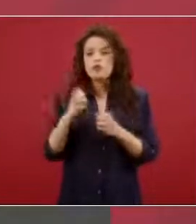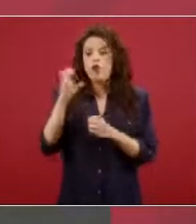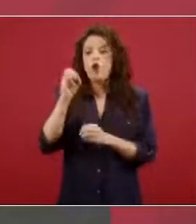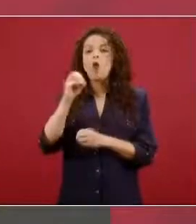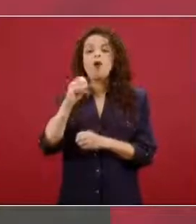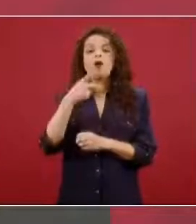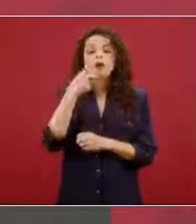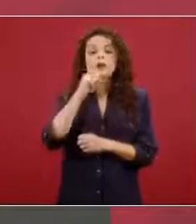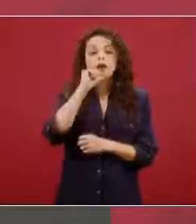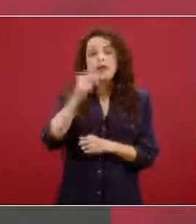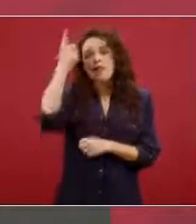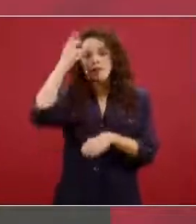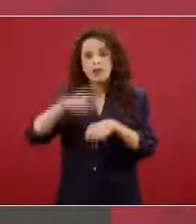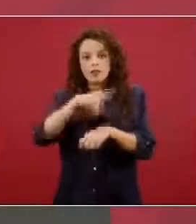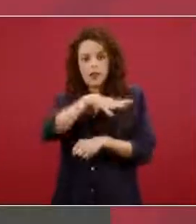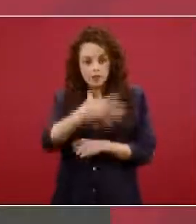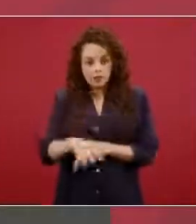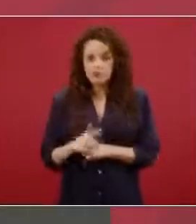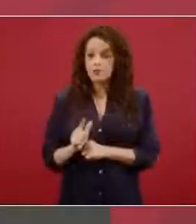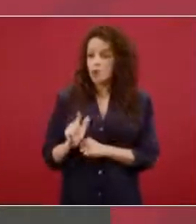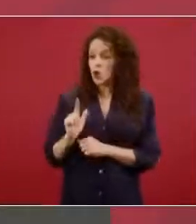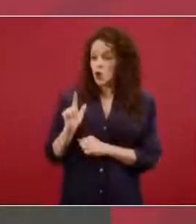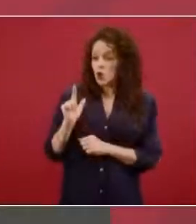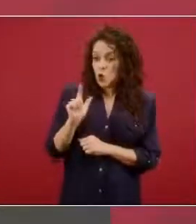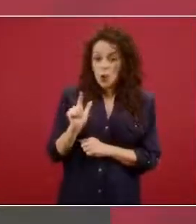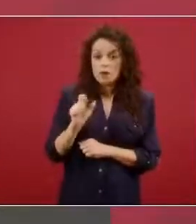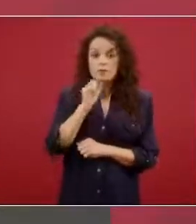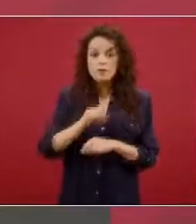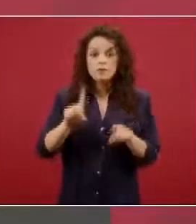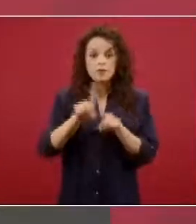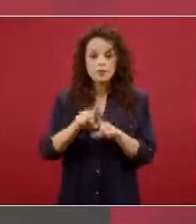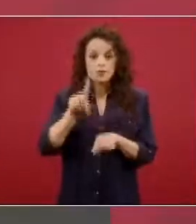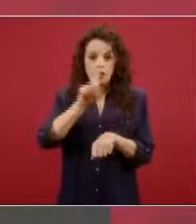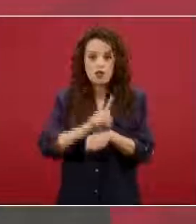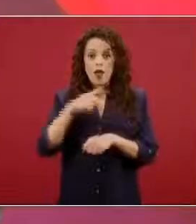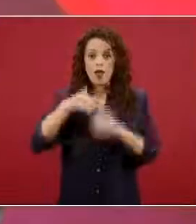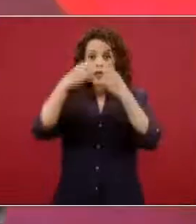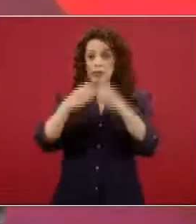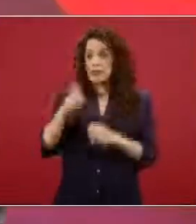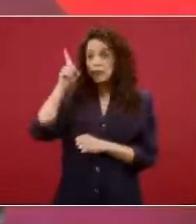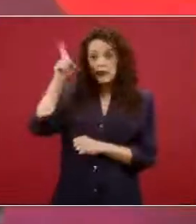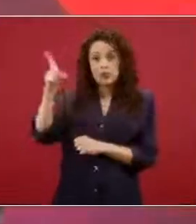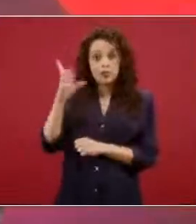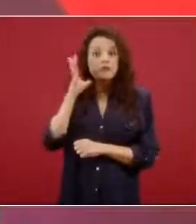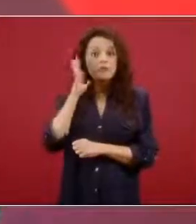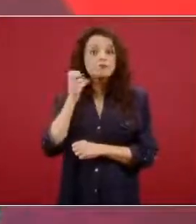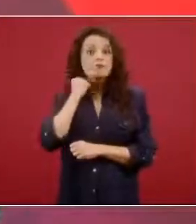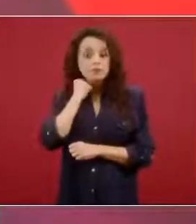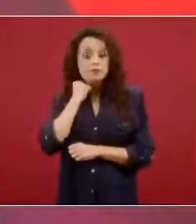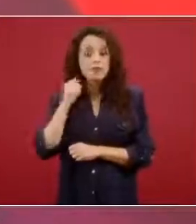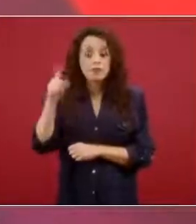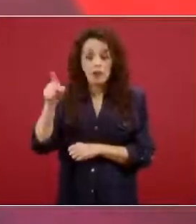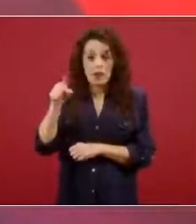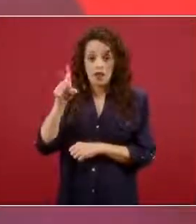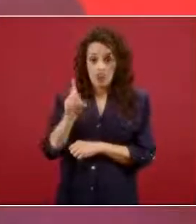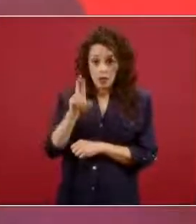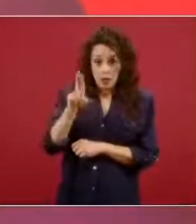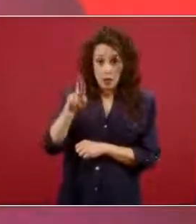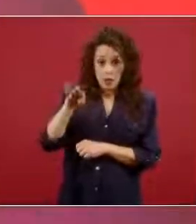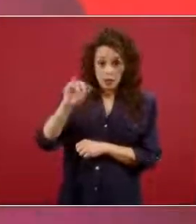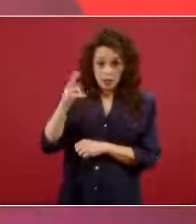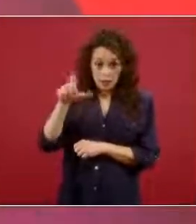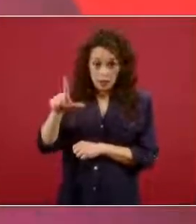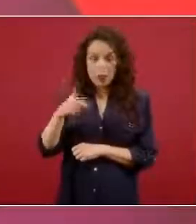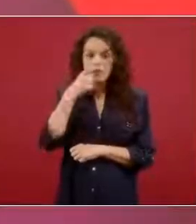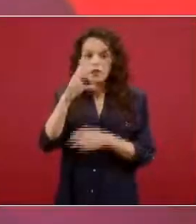Este lunes próximo pasado, el mismo día que estábamos en el Senado de la República, el doctor Michael Ryan comentó